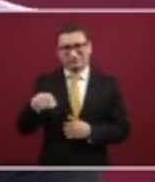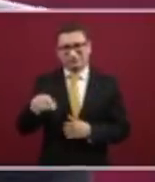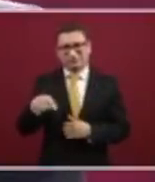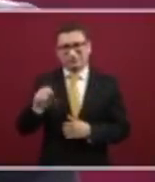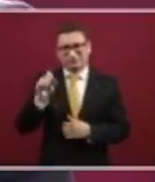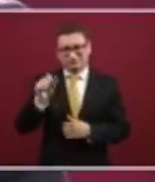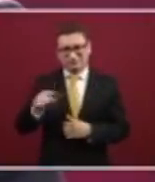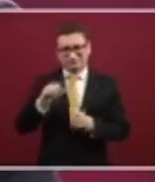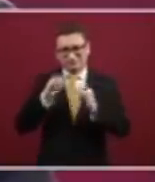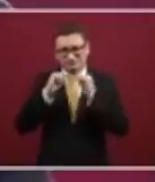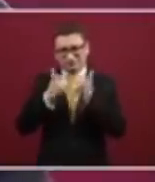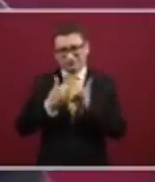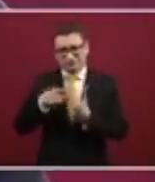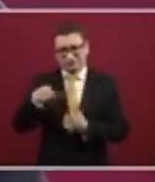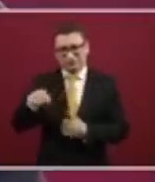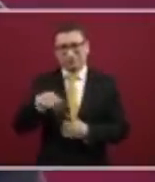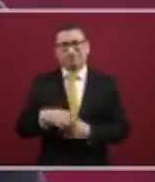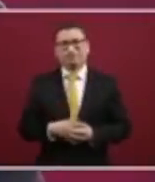sociedad civil,